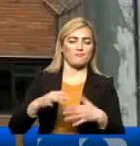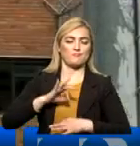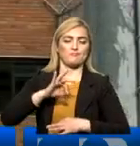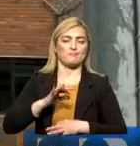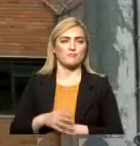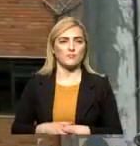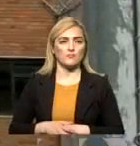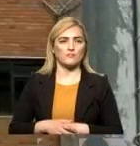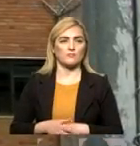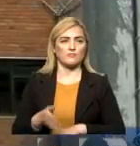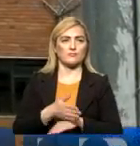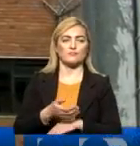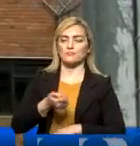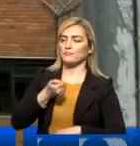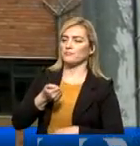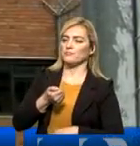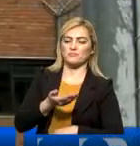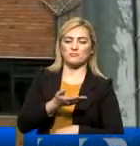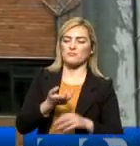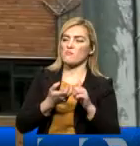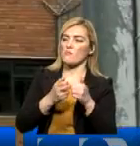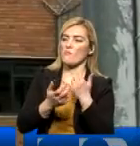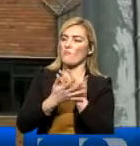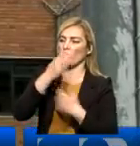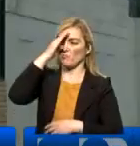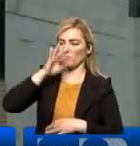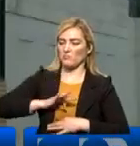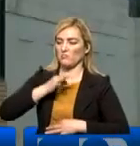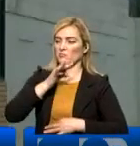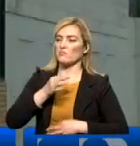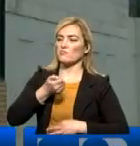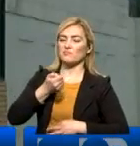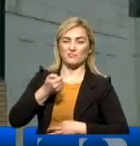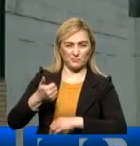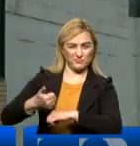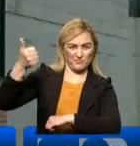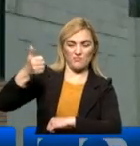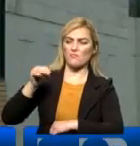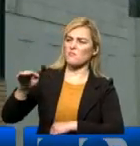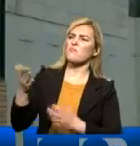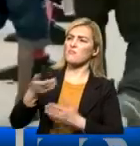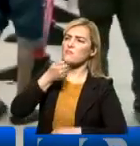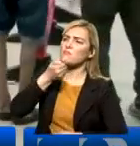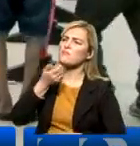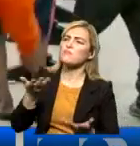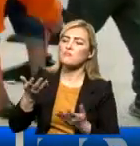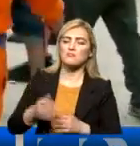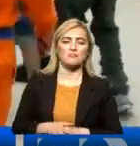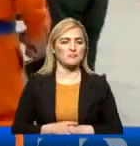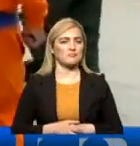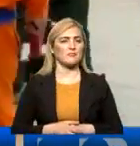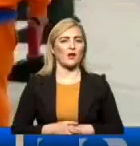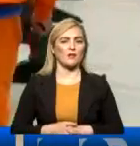virus. Solicitamos una entrevista sobre la situación de los agentes penitenciarios y las medidas adoptadas para este grupo frente a la emergencia